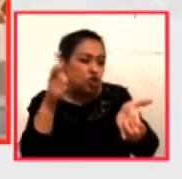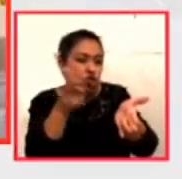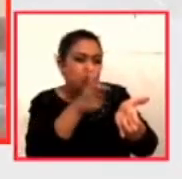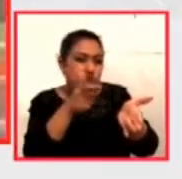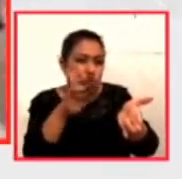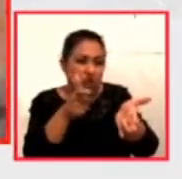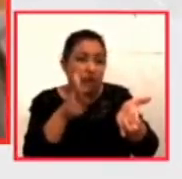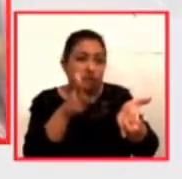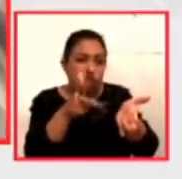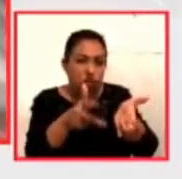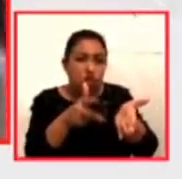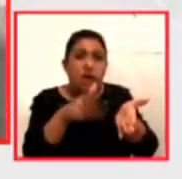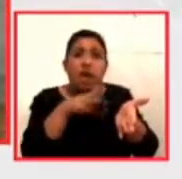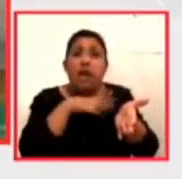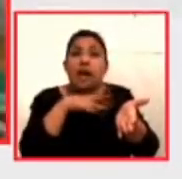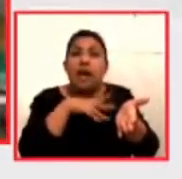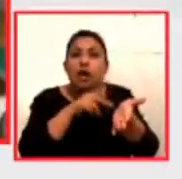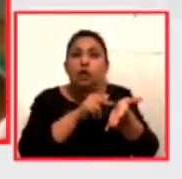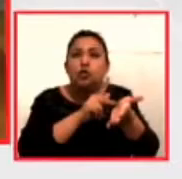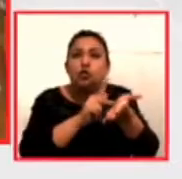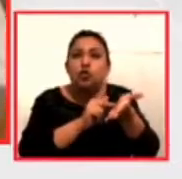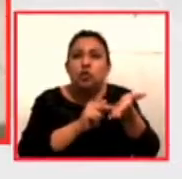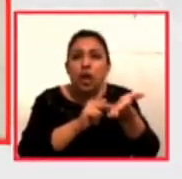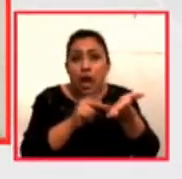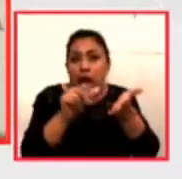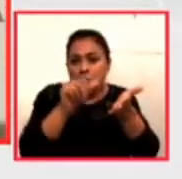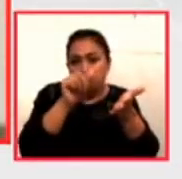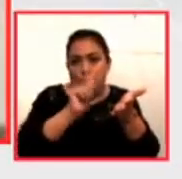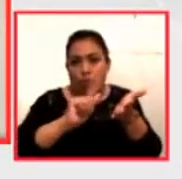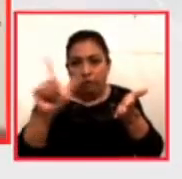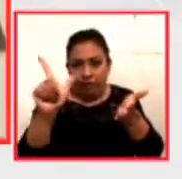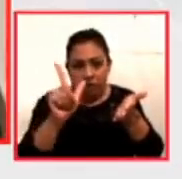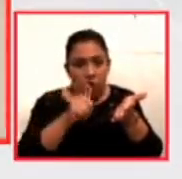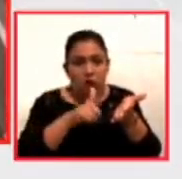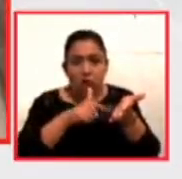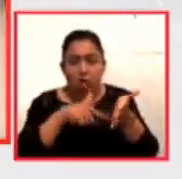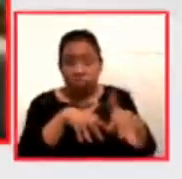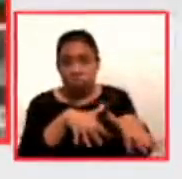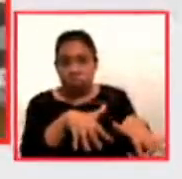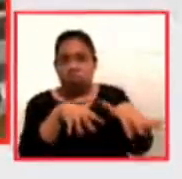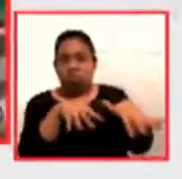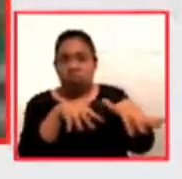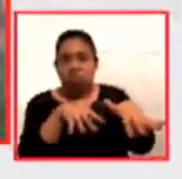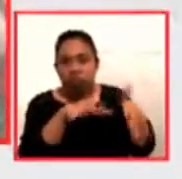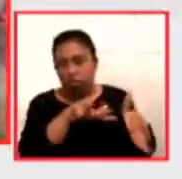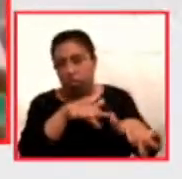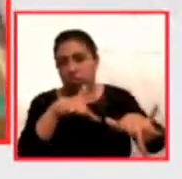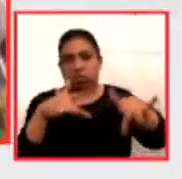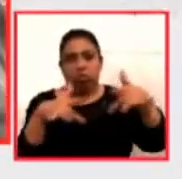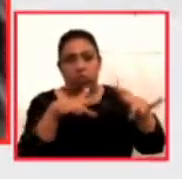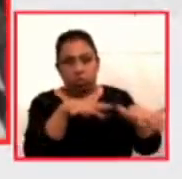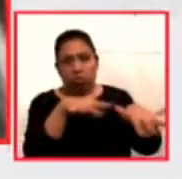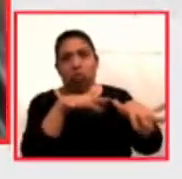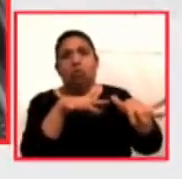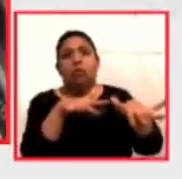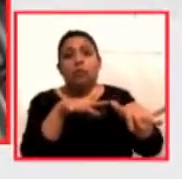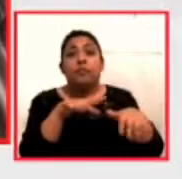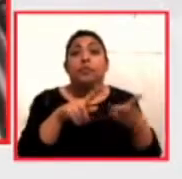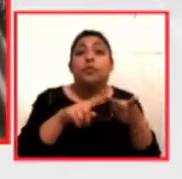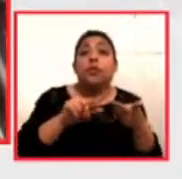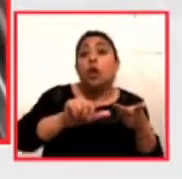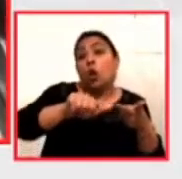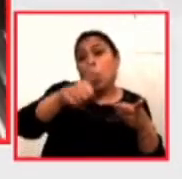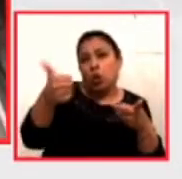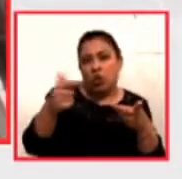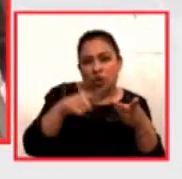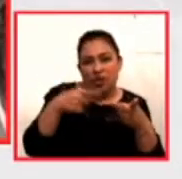hecho con un marcador artístico y el color es mucho más brillante y más vivo. Y el otro, este que